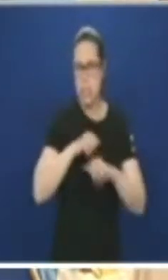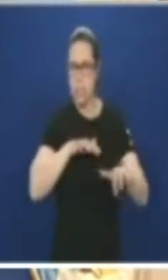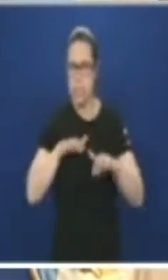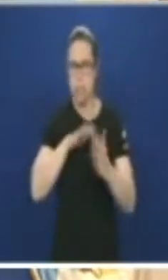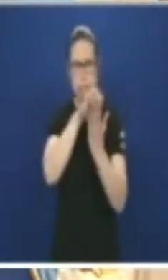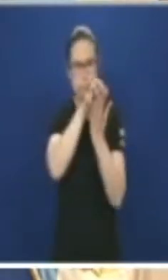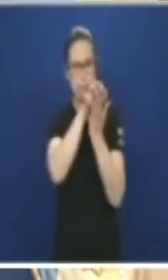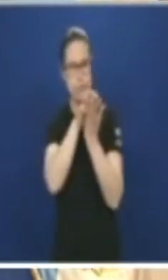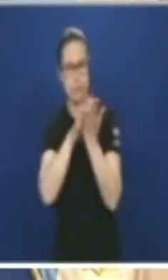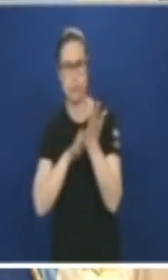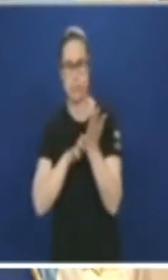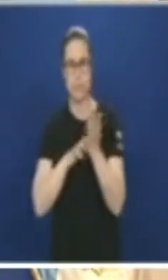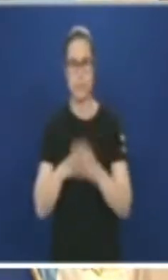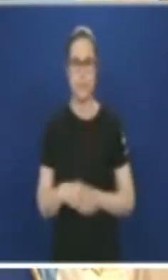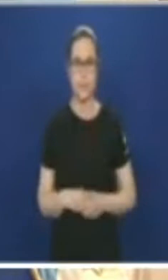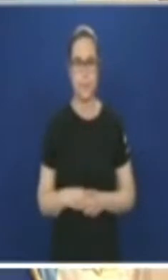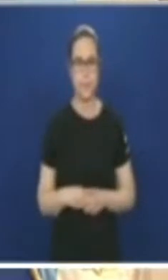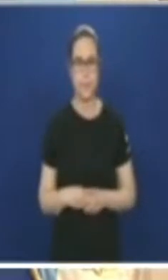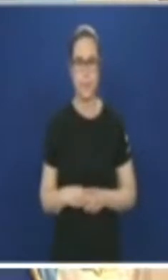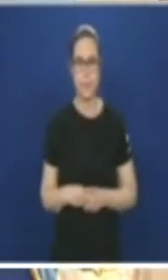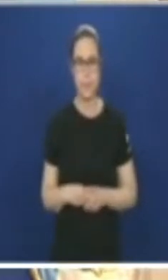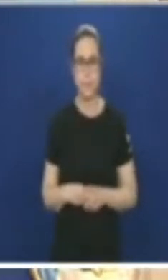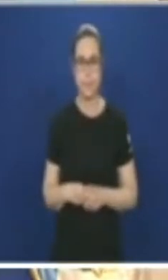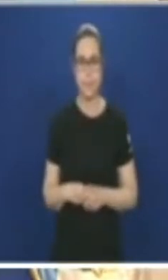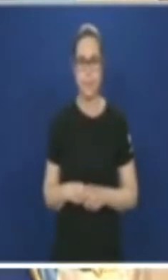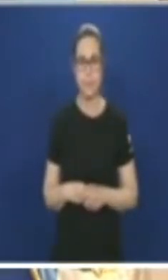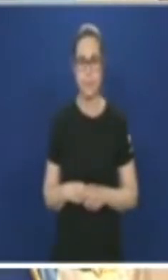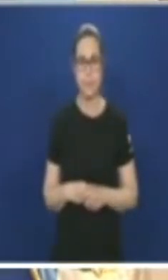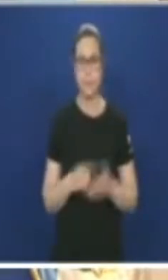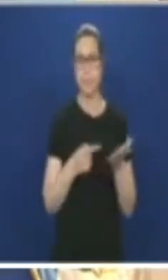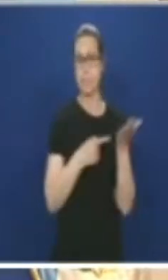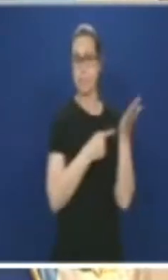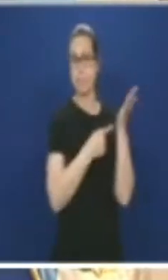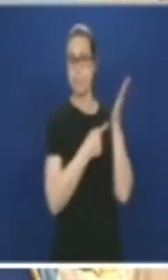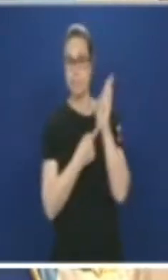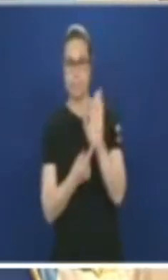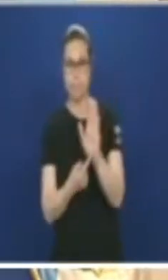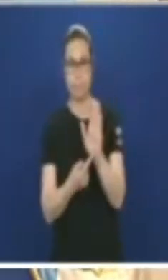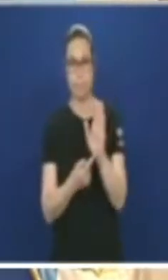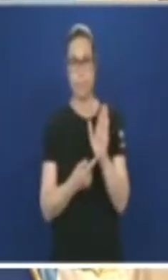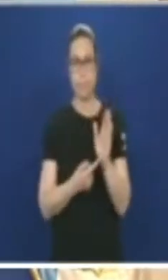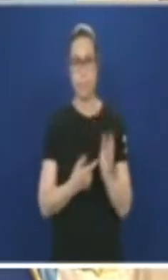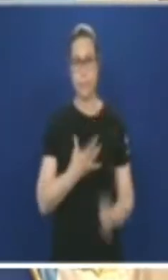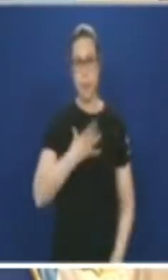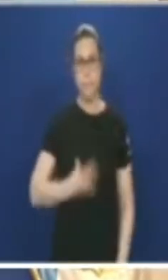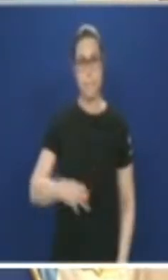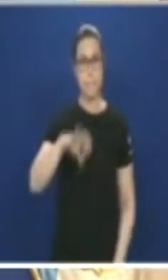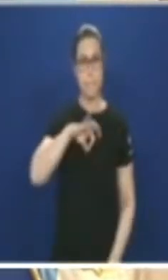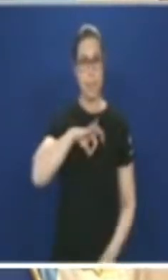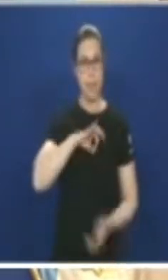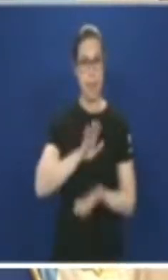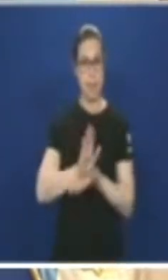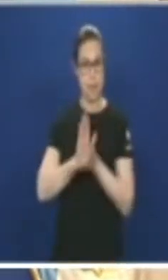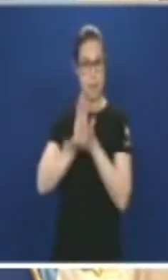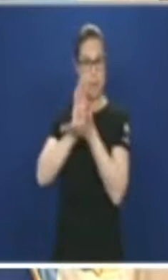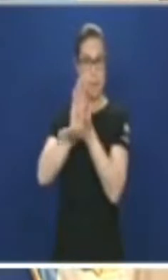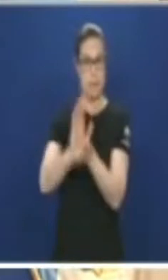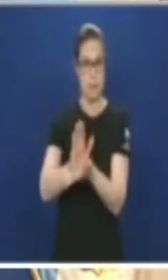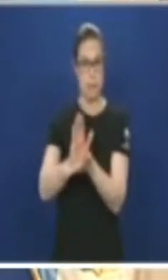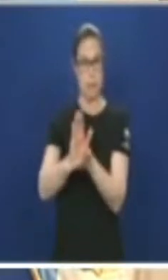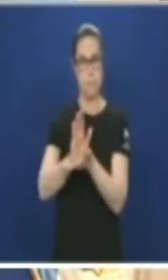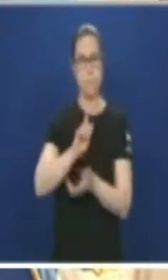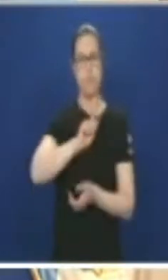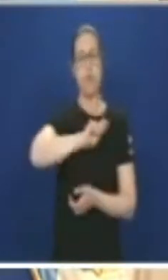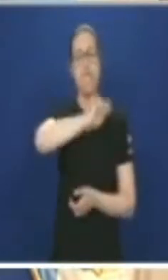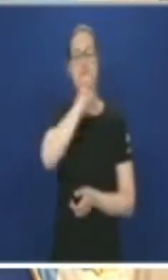plebiscito. Aínda que os receptores materiais da medalla do Parlamento sexan as fundacións